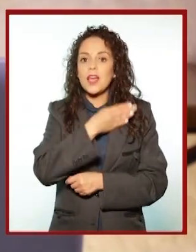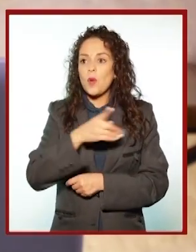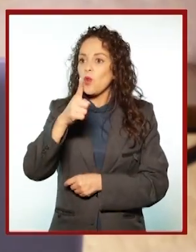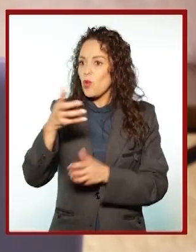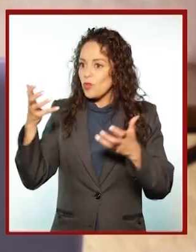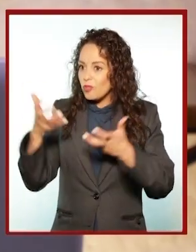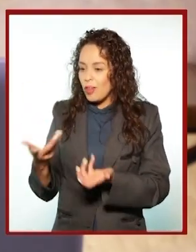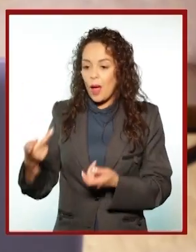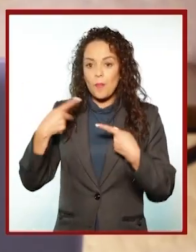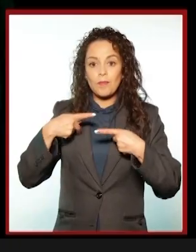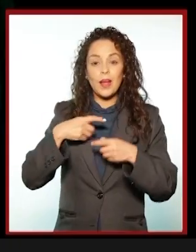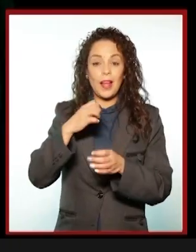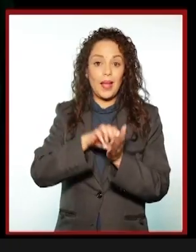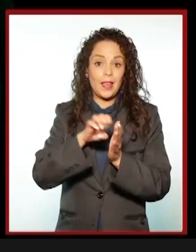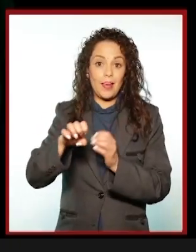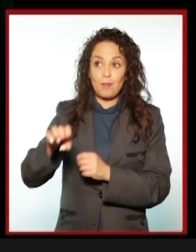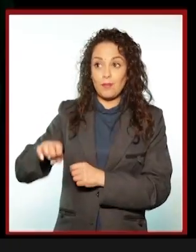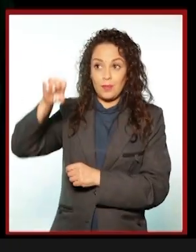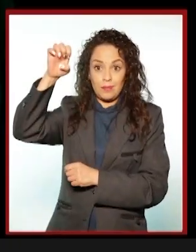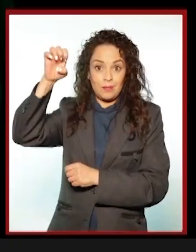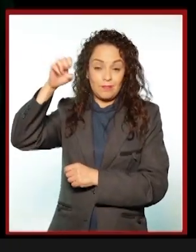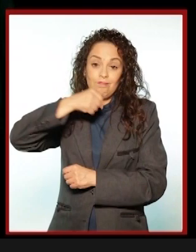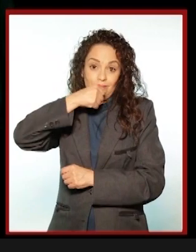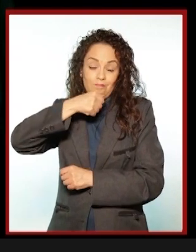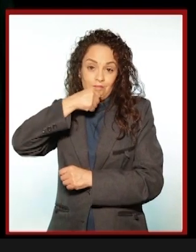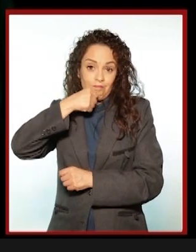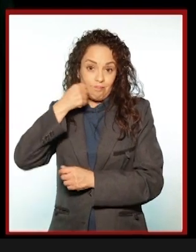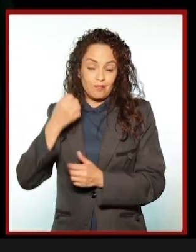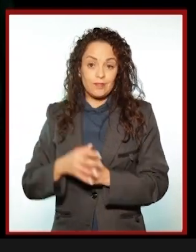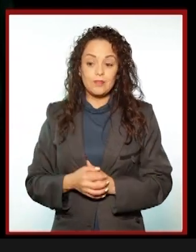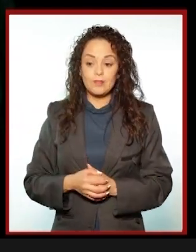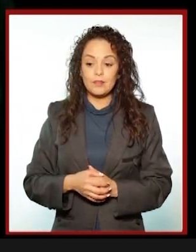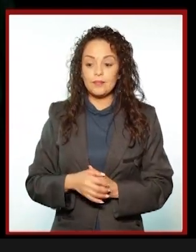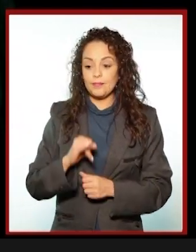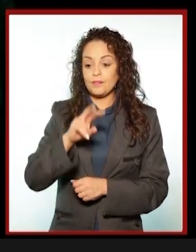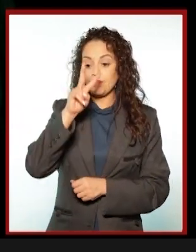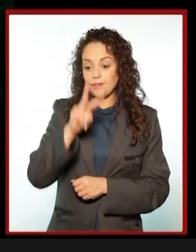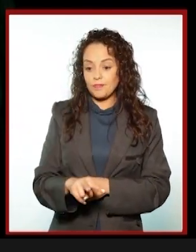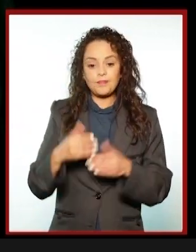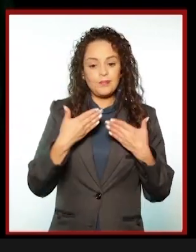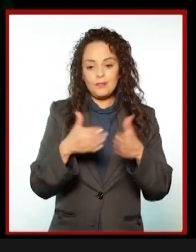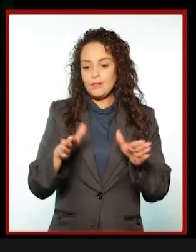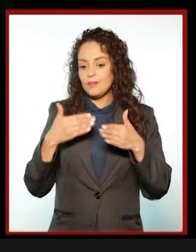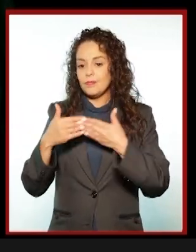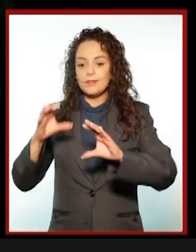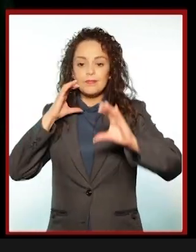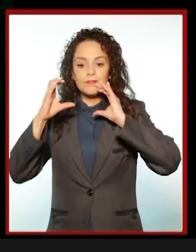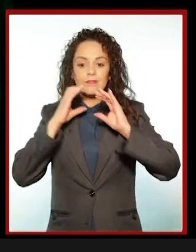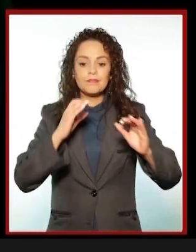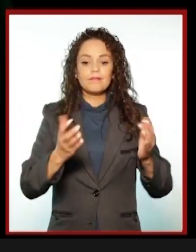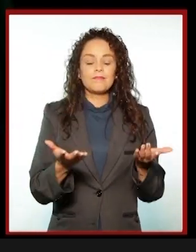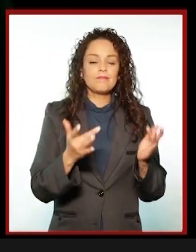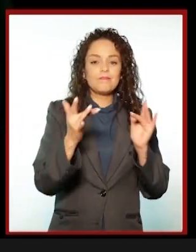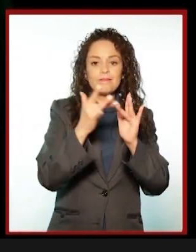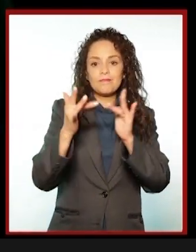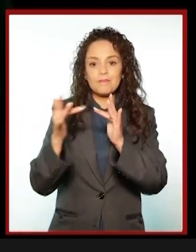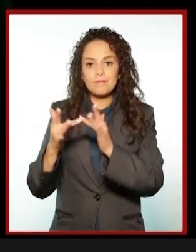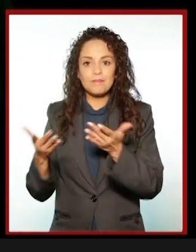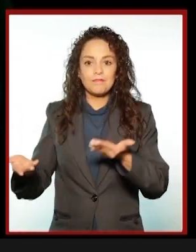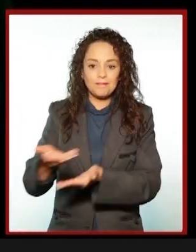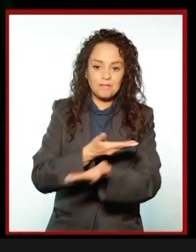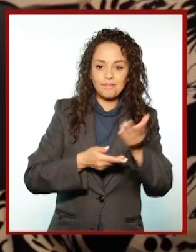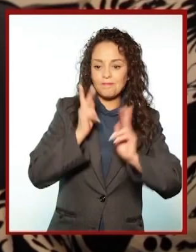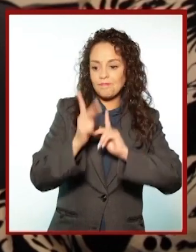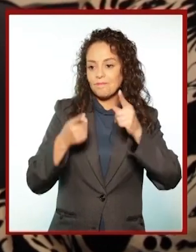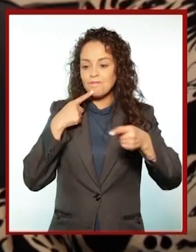ya de tercera edad. Entonces en ese sentido creo que ha sido interesante porque al final pues abre la conversación y visibiliza todavía aún más